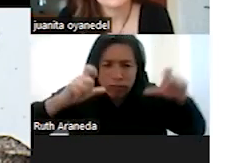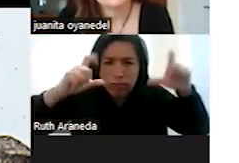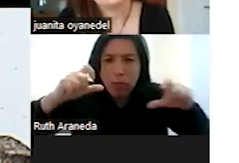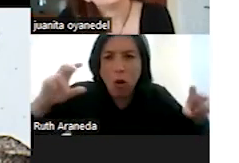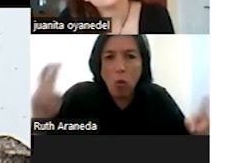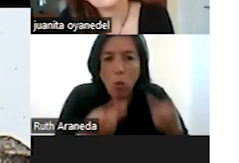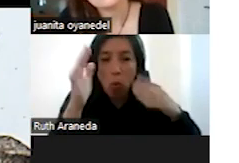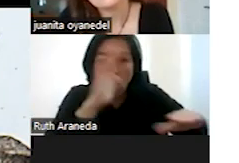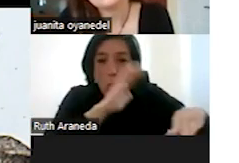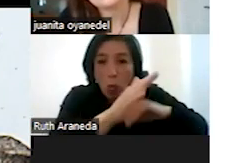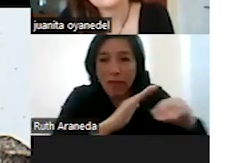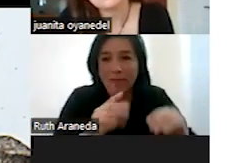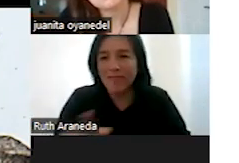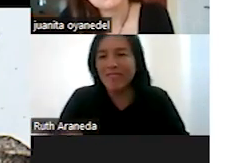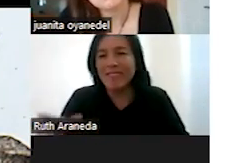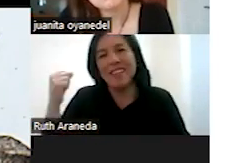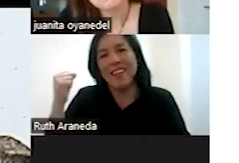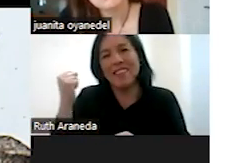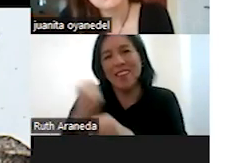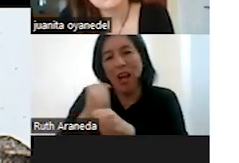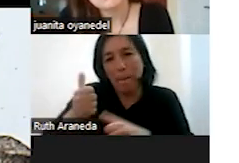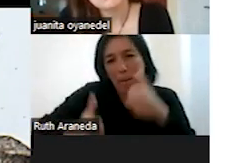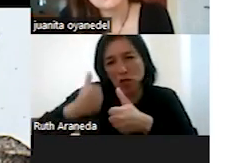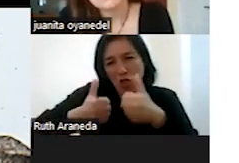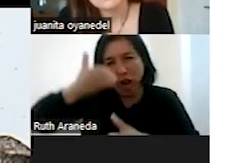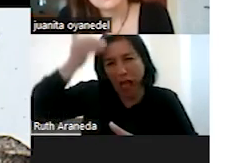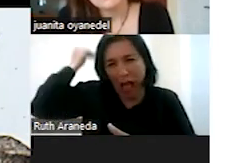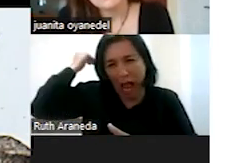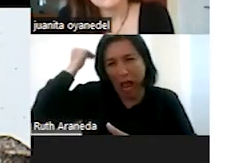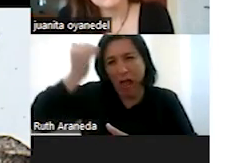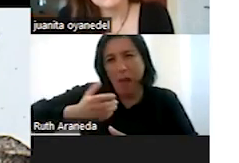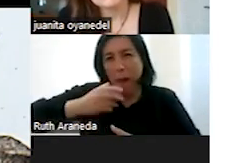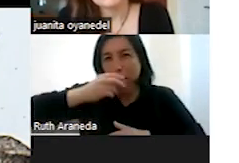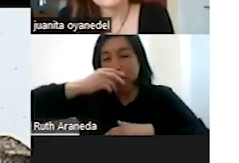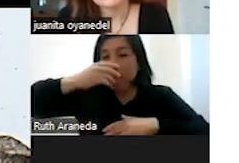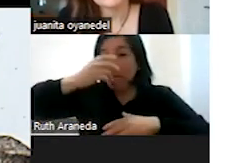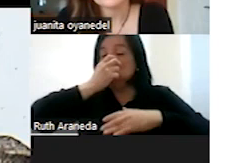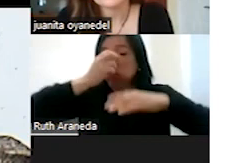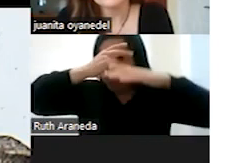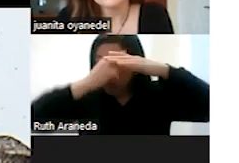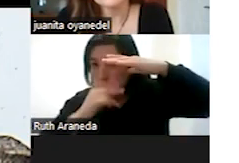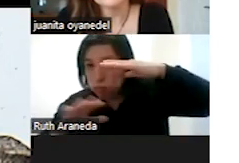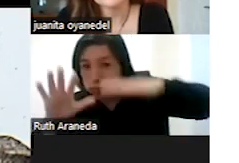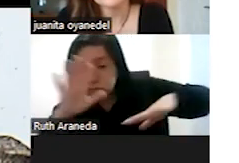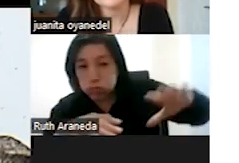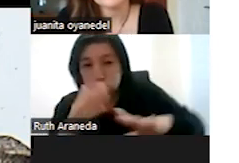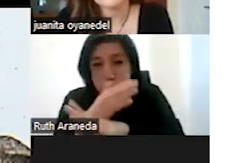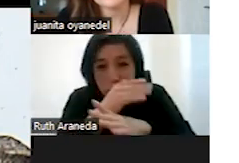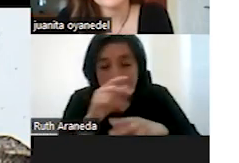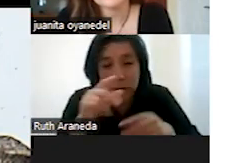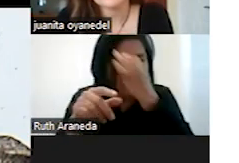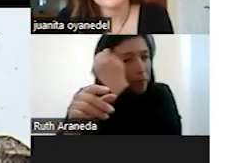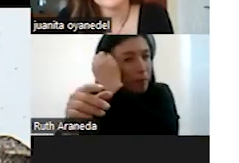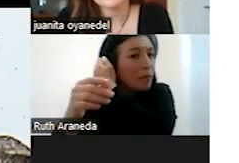de trabajar con biólogos marinos que están ahí como coautores, bueno, el dato de lo que era esto